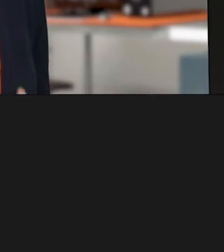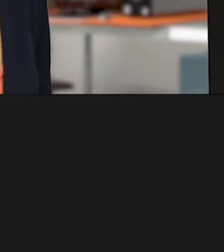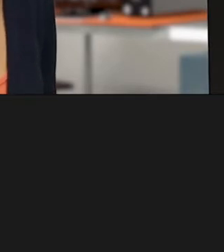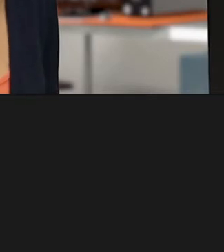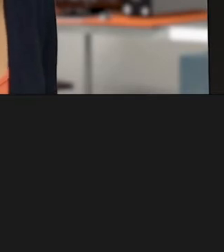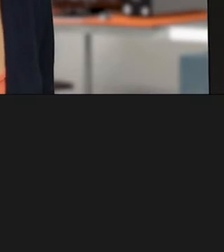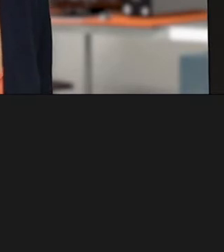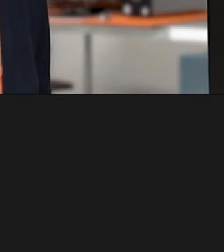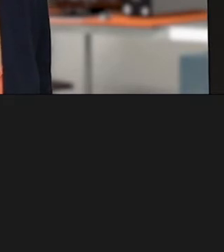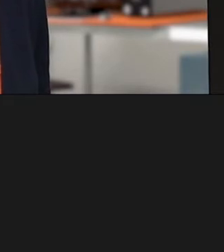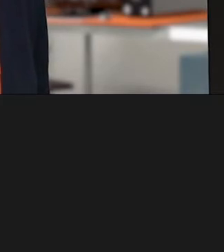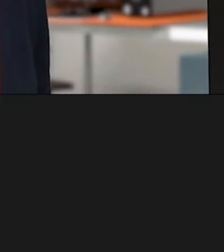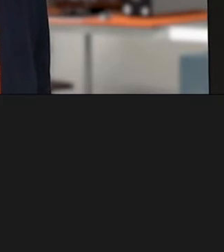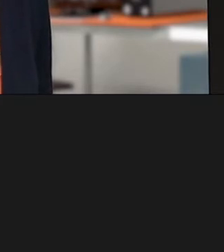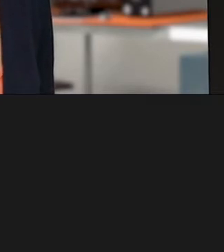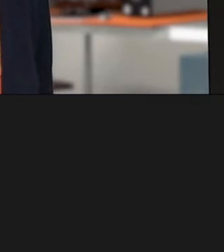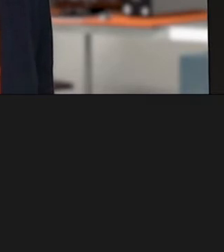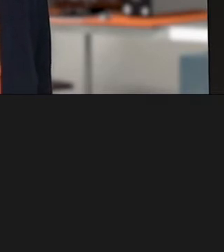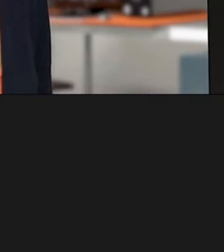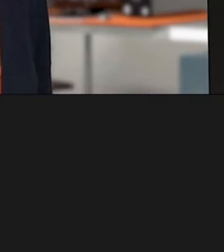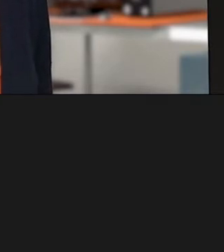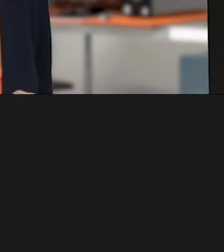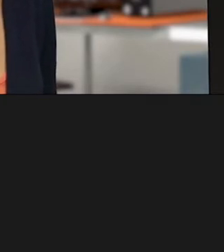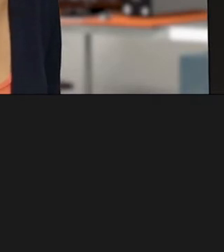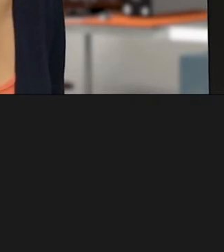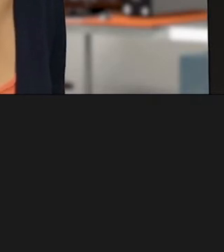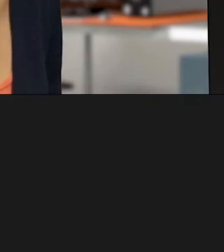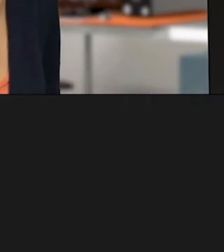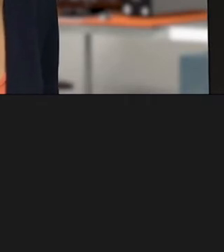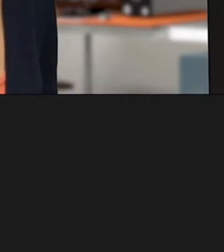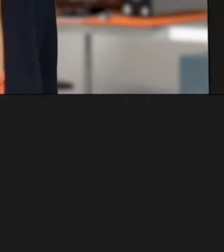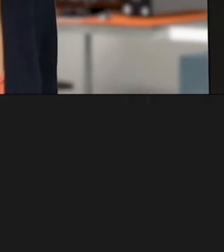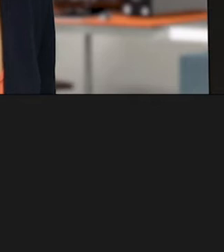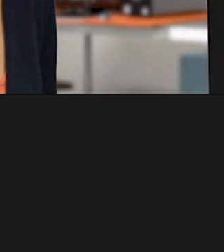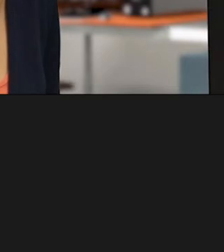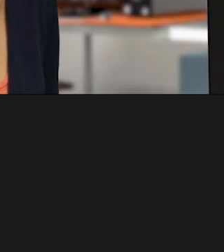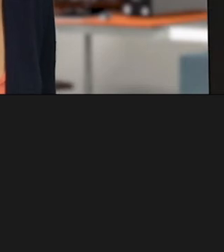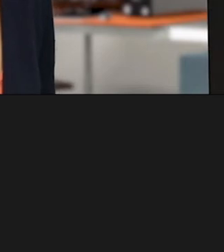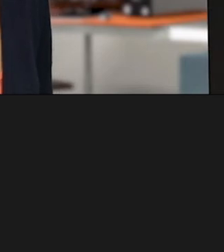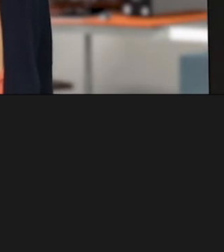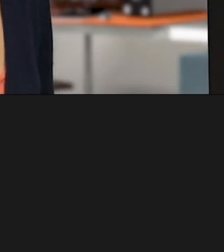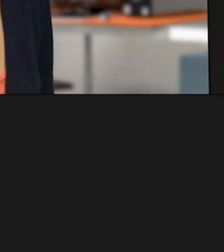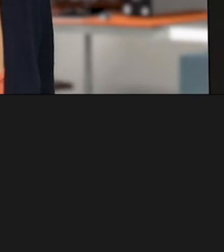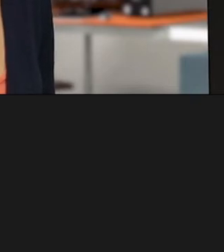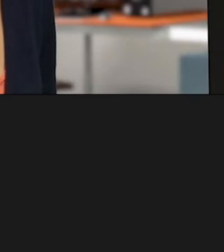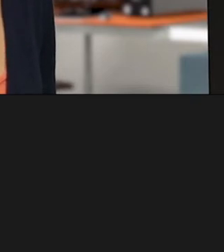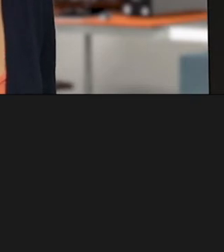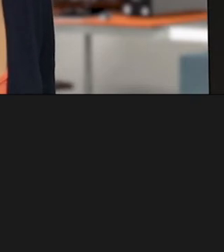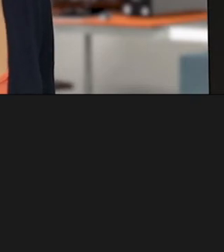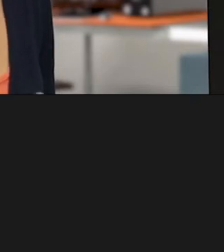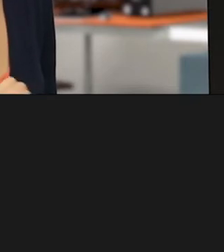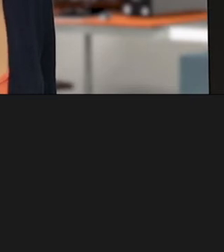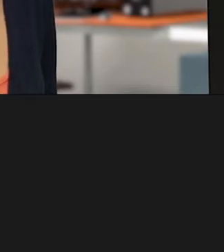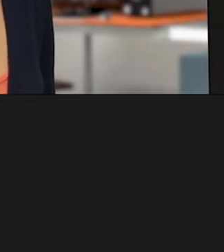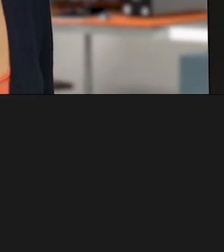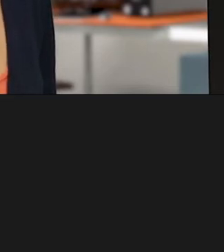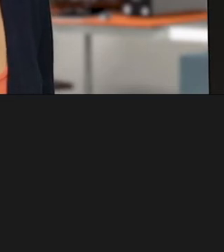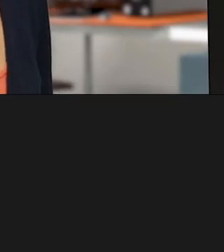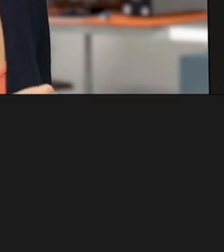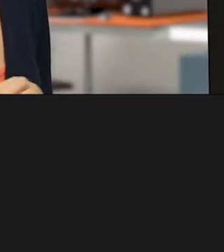tu imagen hace que te rechacen de todos lados y que nadie confía en ti porque vives en la calle. Y entonces, un